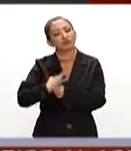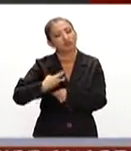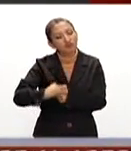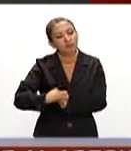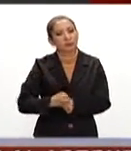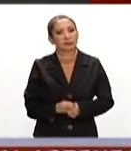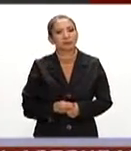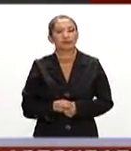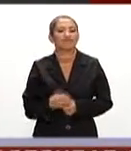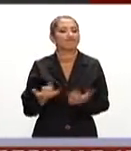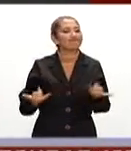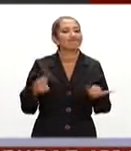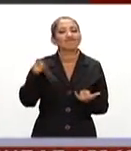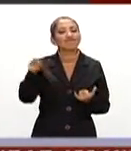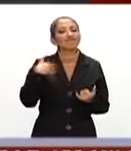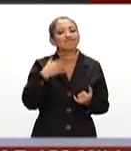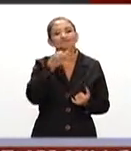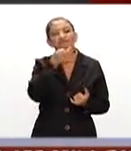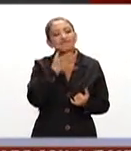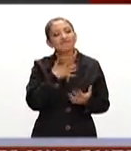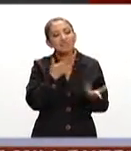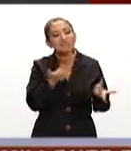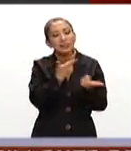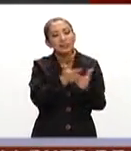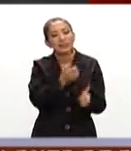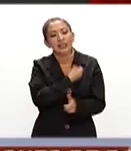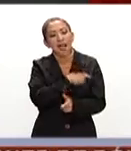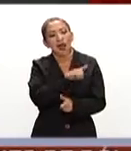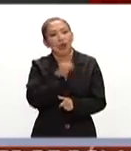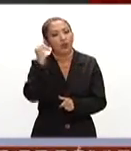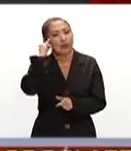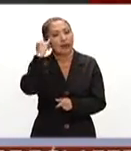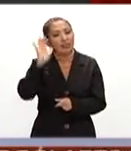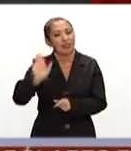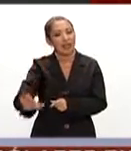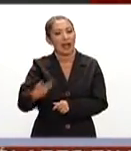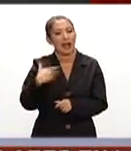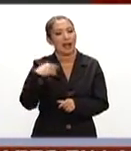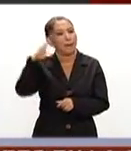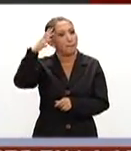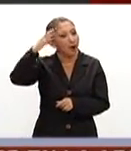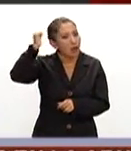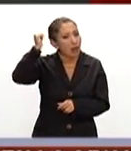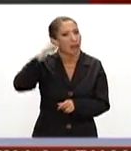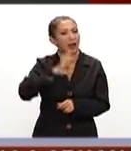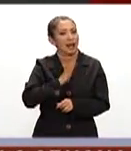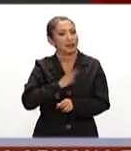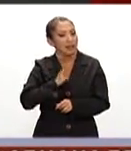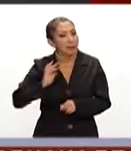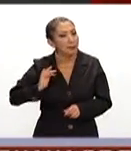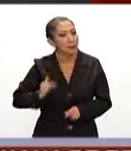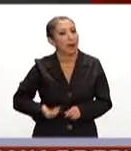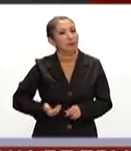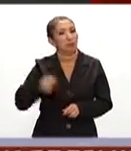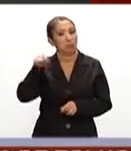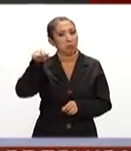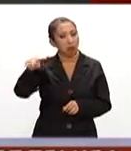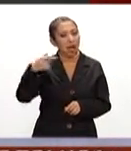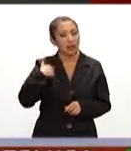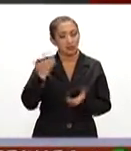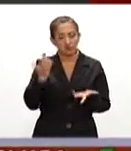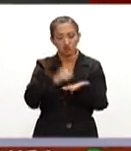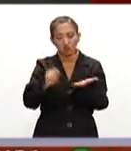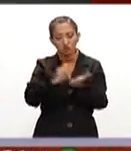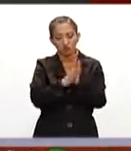invitación. Y usted nos va a hablar del libro Salud de Mujeres de Origen Indígena en Morelos, el cáncer de mama, del cual es